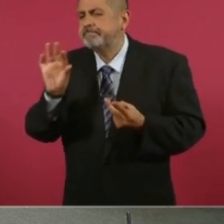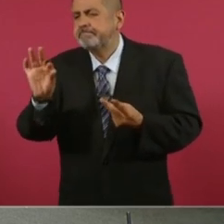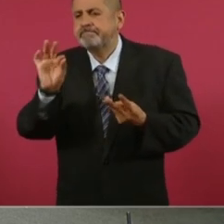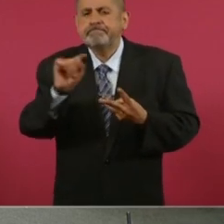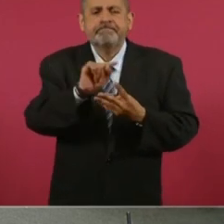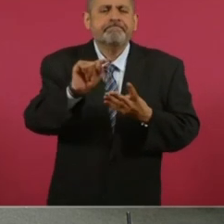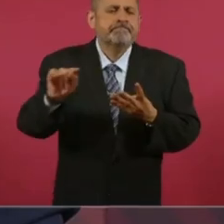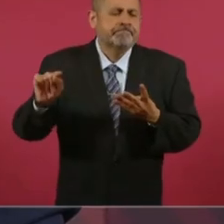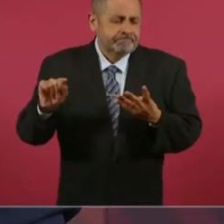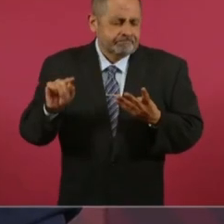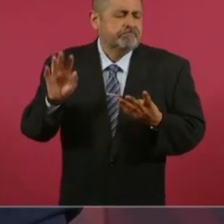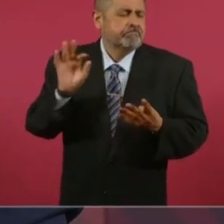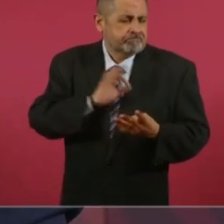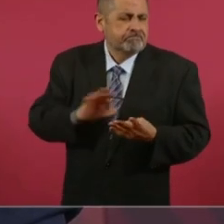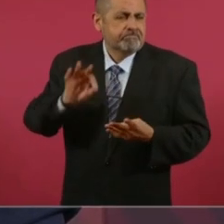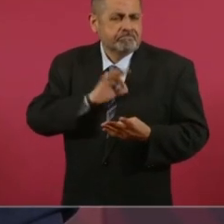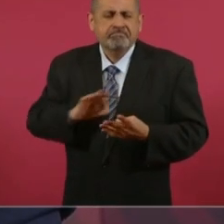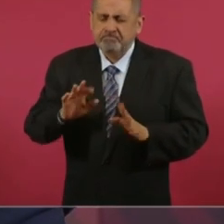alternativas